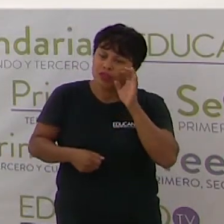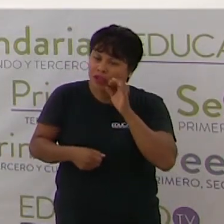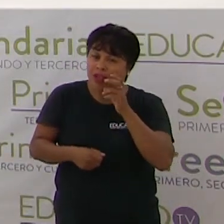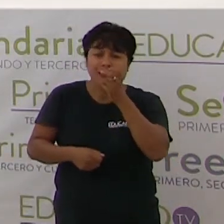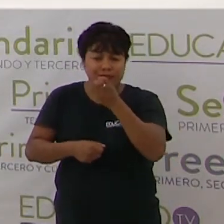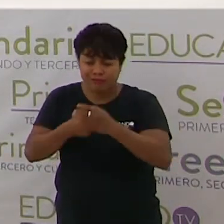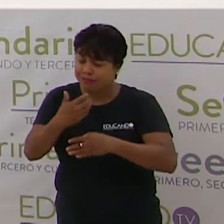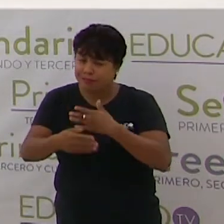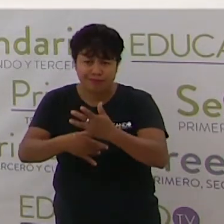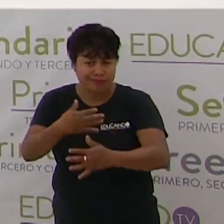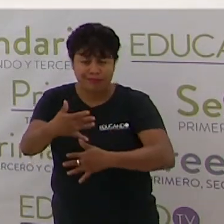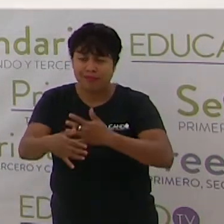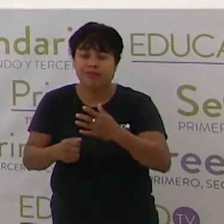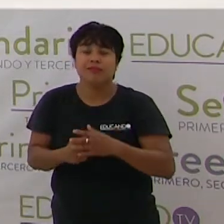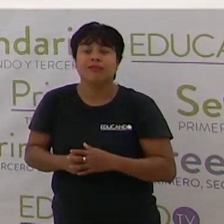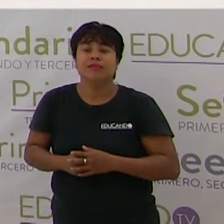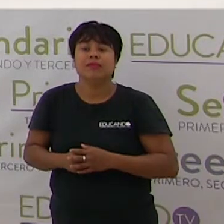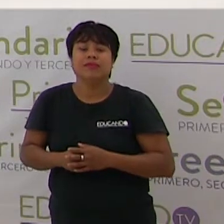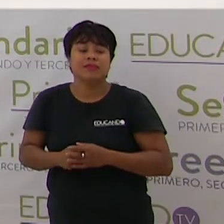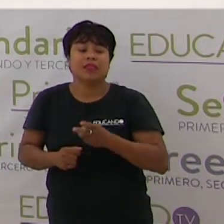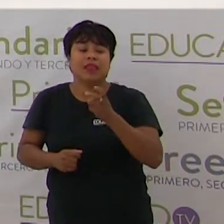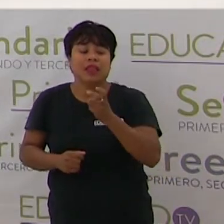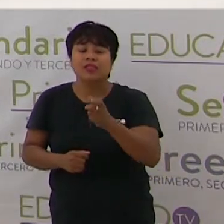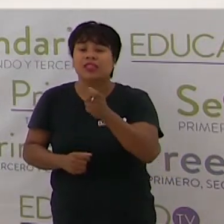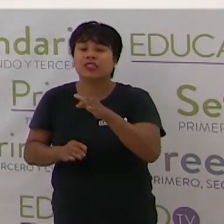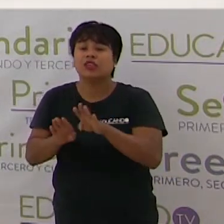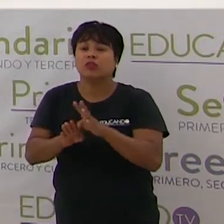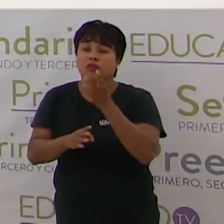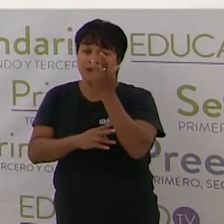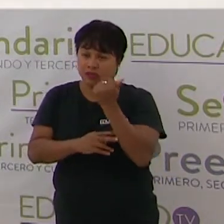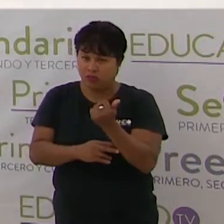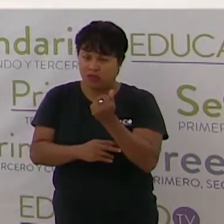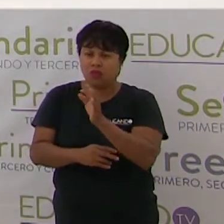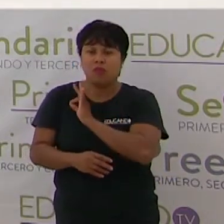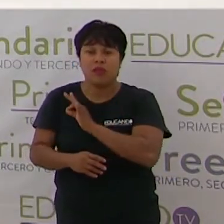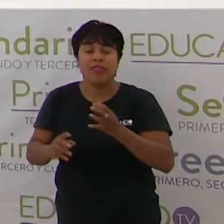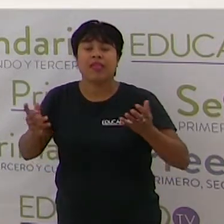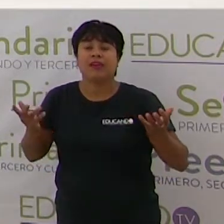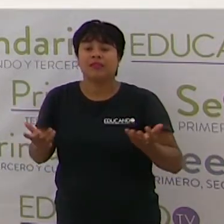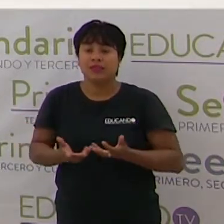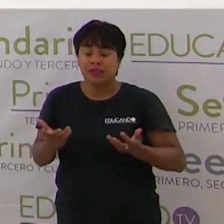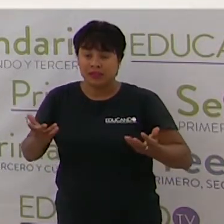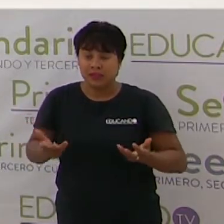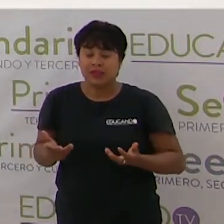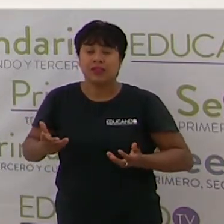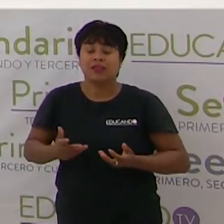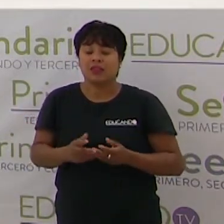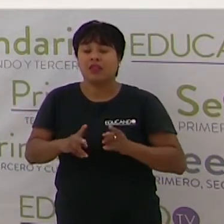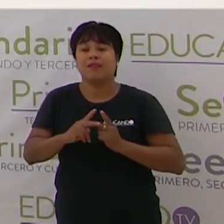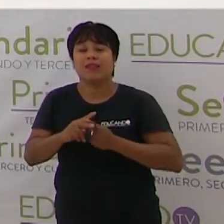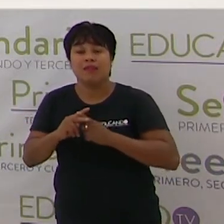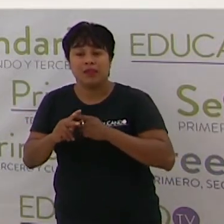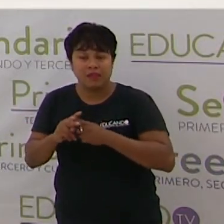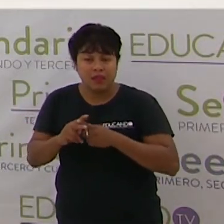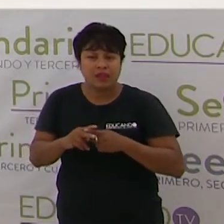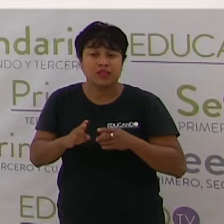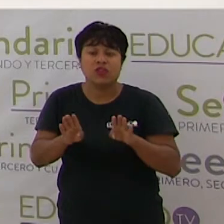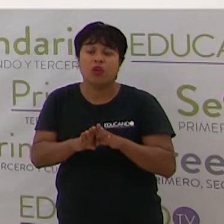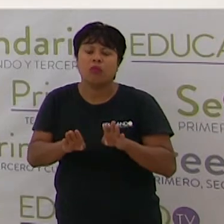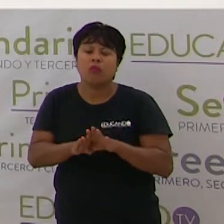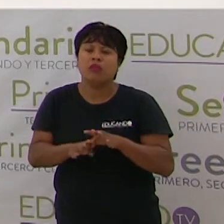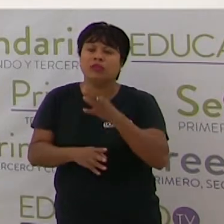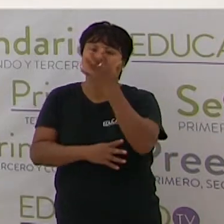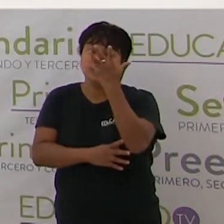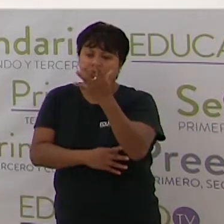así sucesivamente. Entonces, esa es una razón que puede representarse matemáticamente como 5